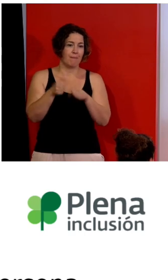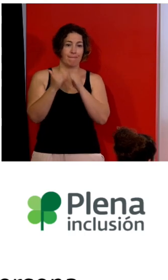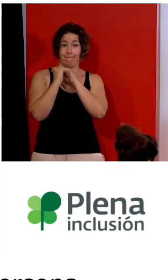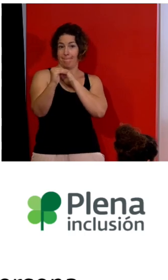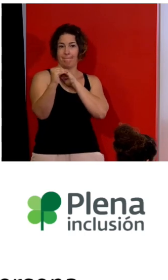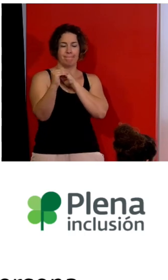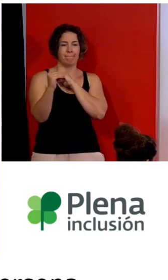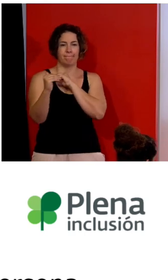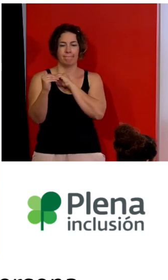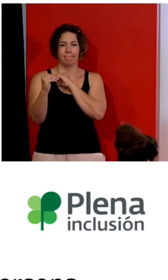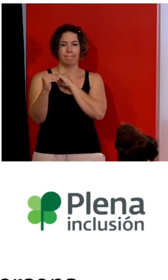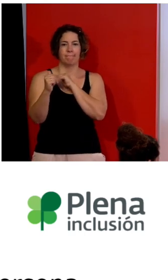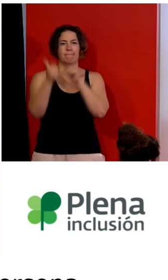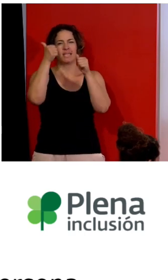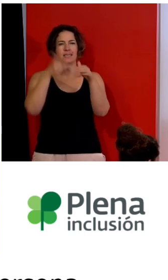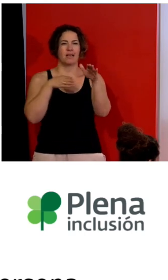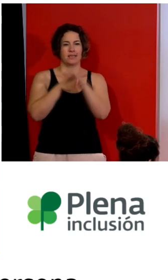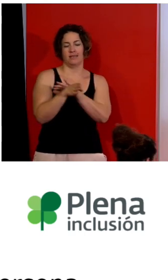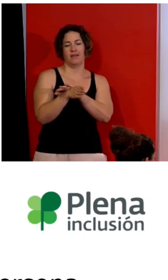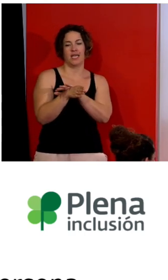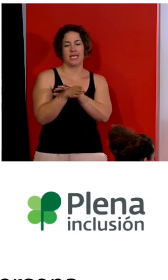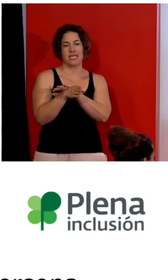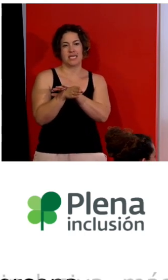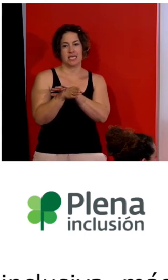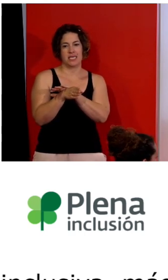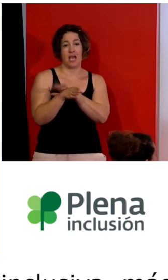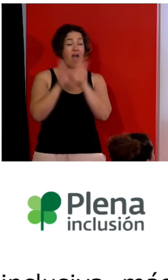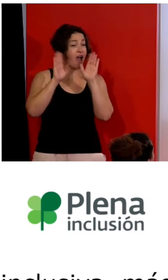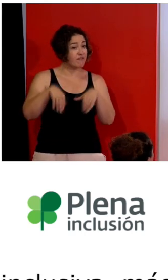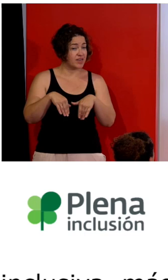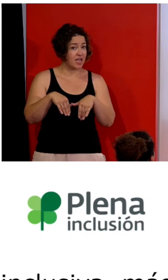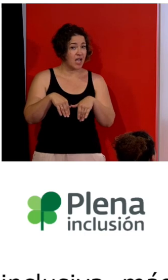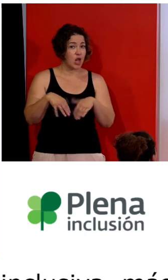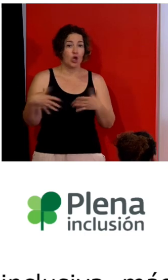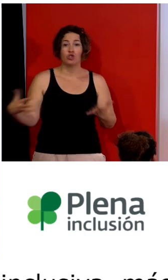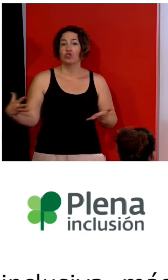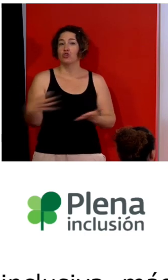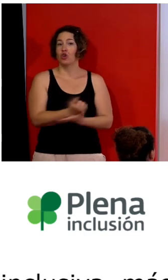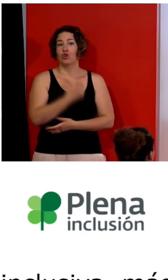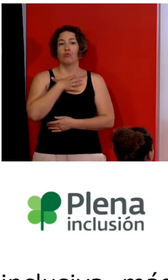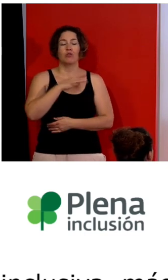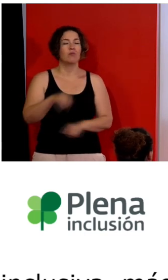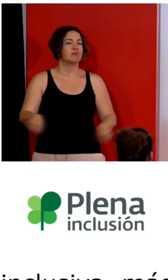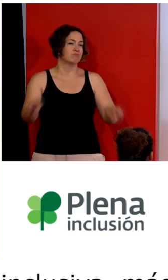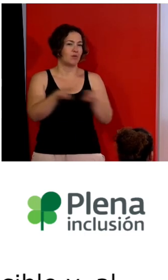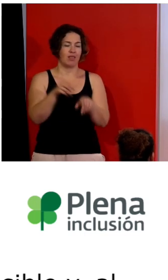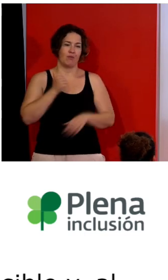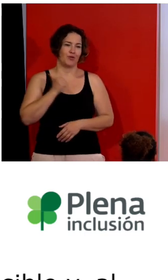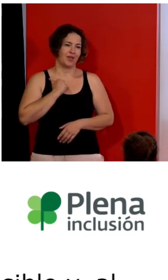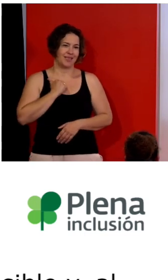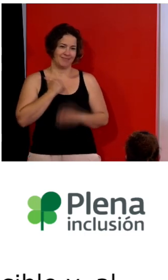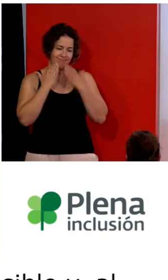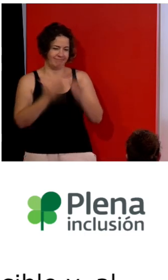equitativa, más accesible y, al final, que todos tengamos las mismas igualdad de oportunidades.